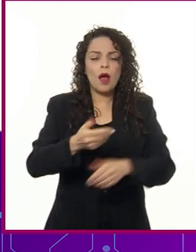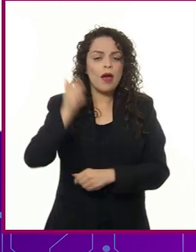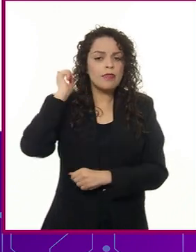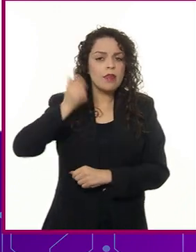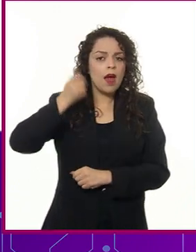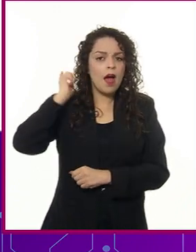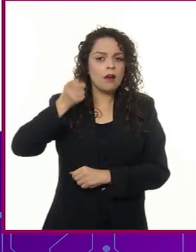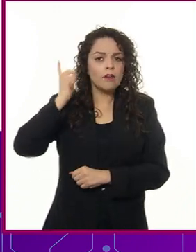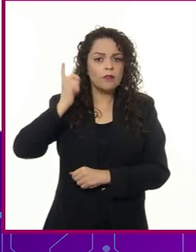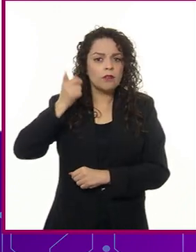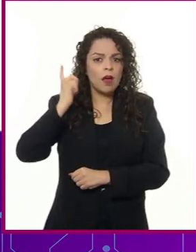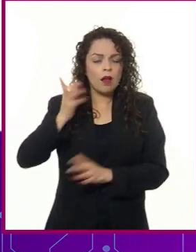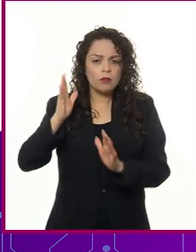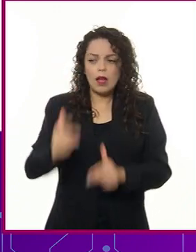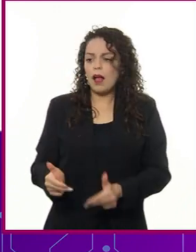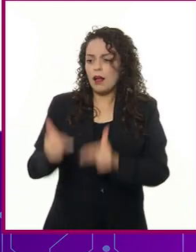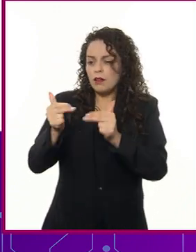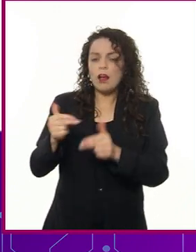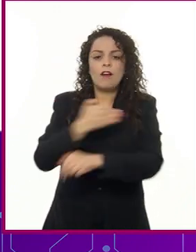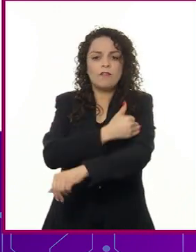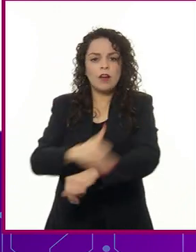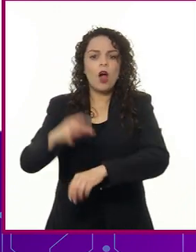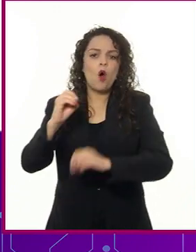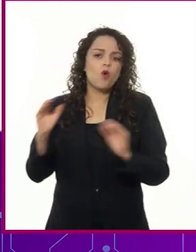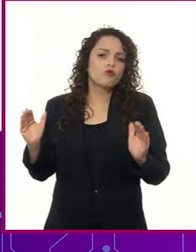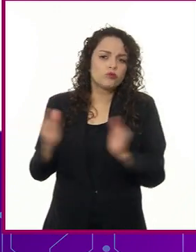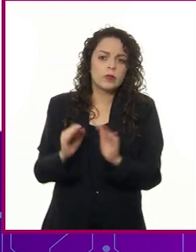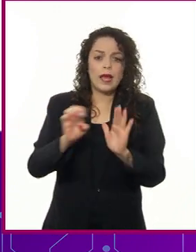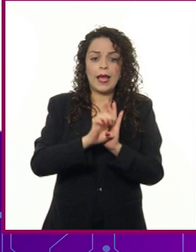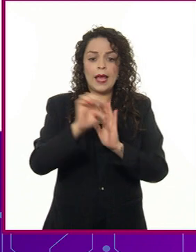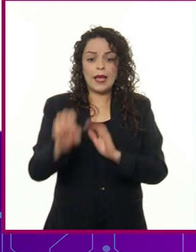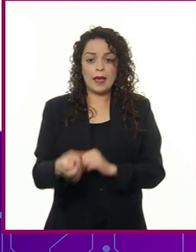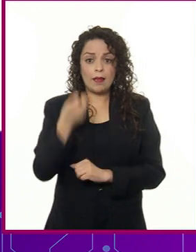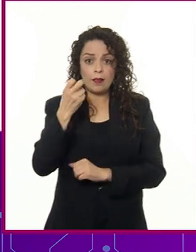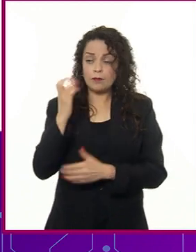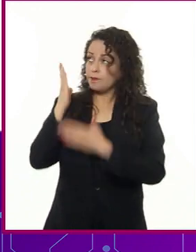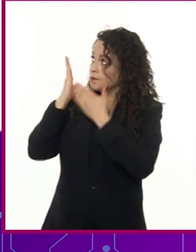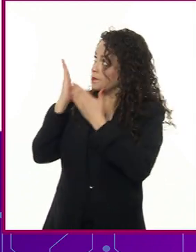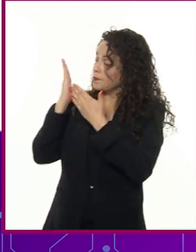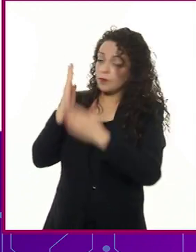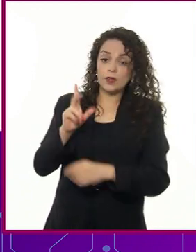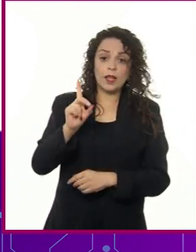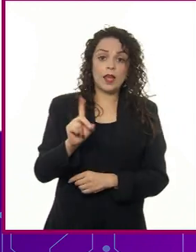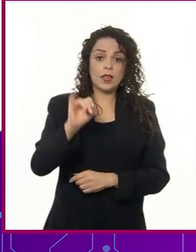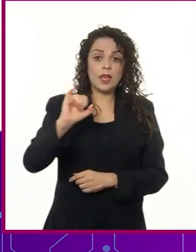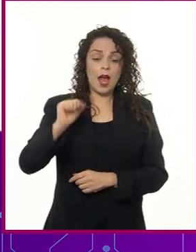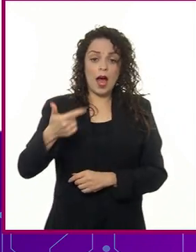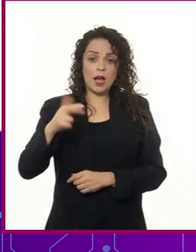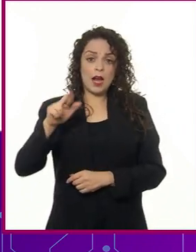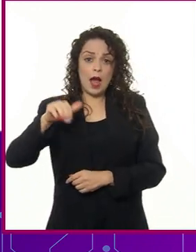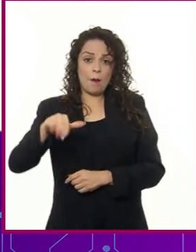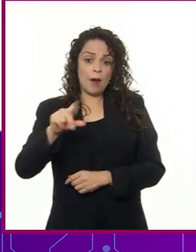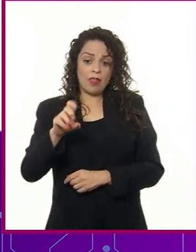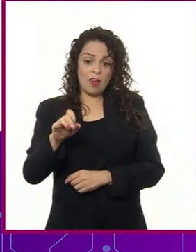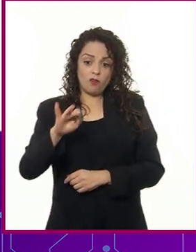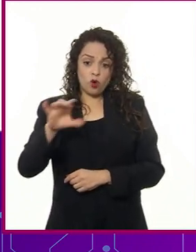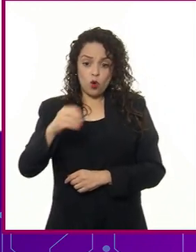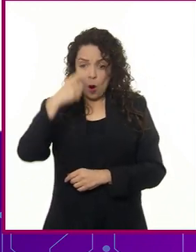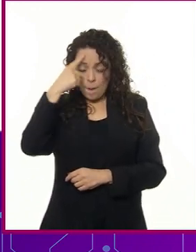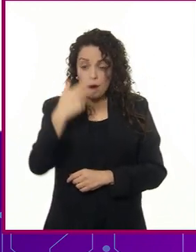familiares y pequeños. Por ejemplo, los diagramas de flujo que son útiles para visualizar,